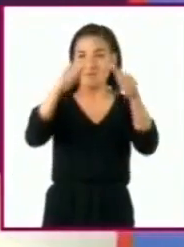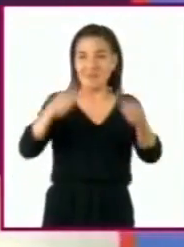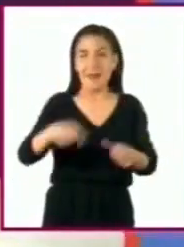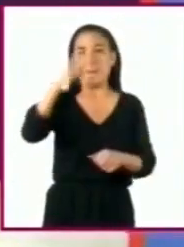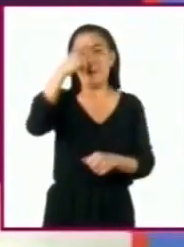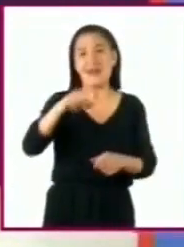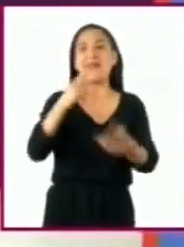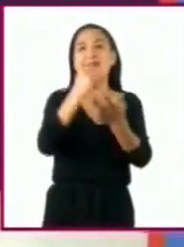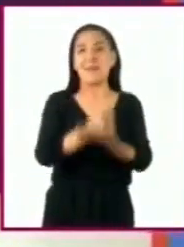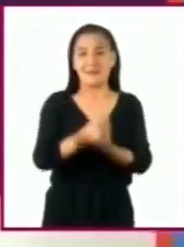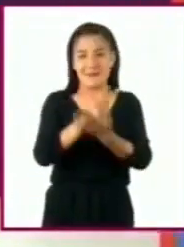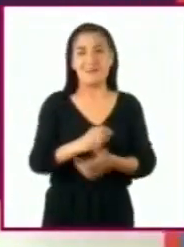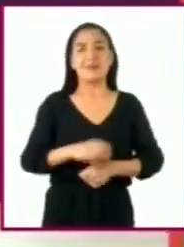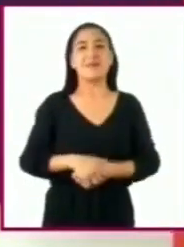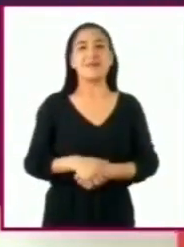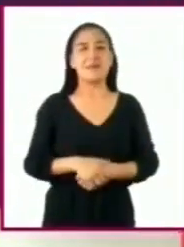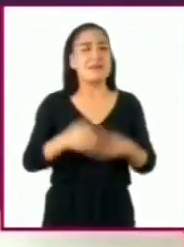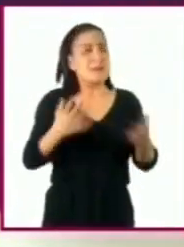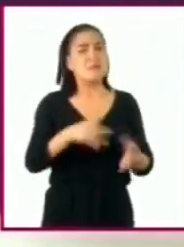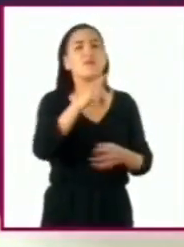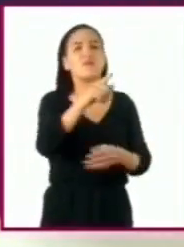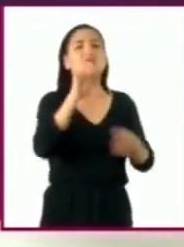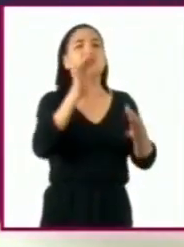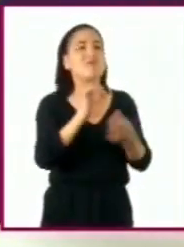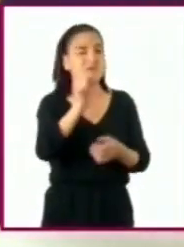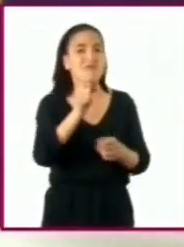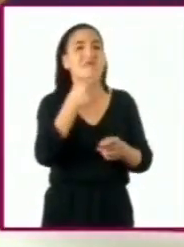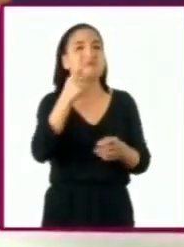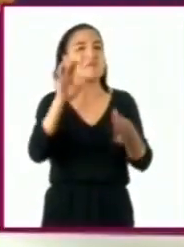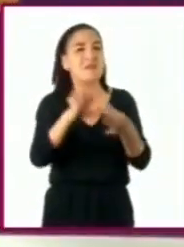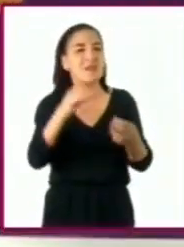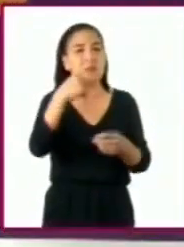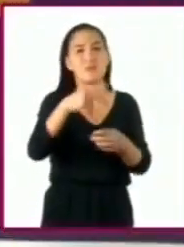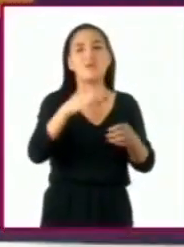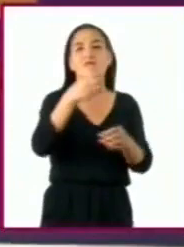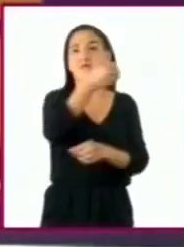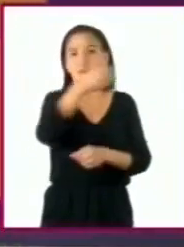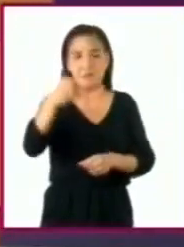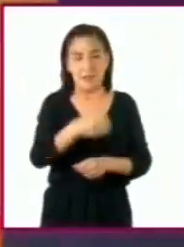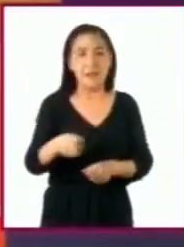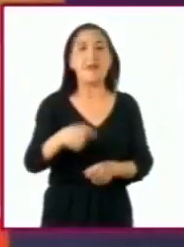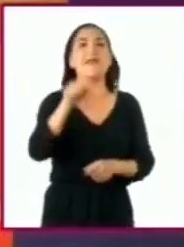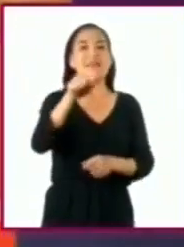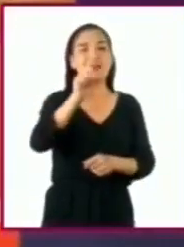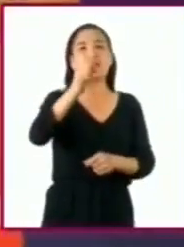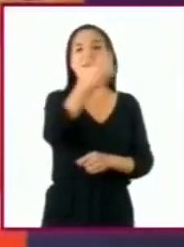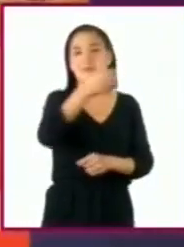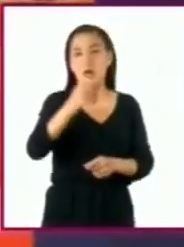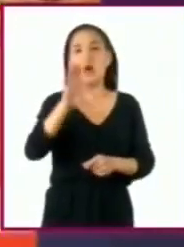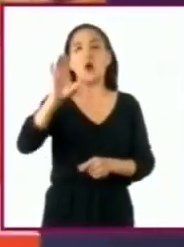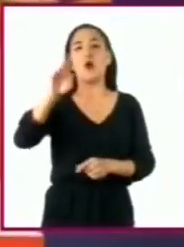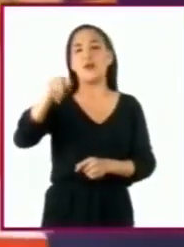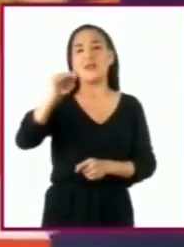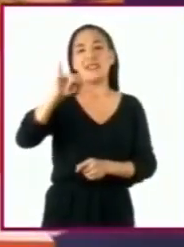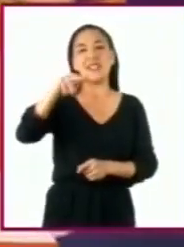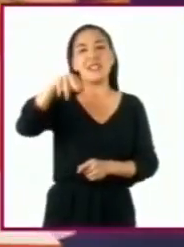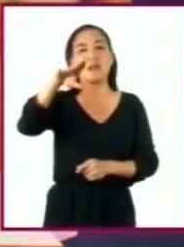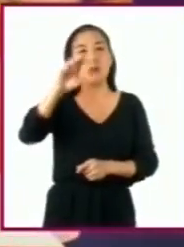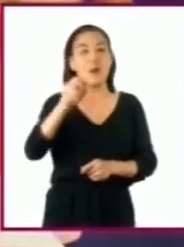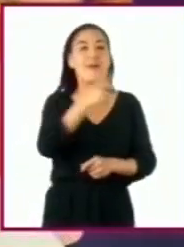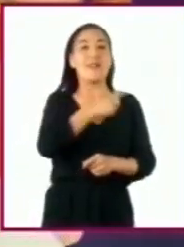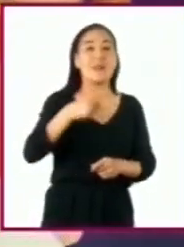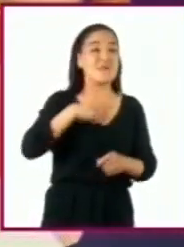terapia. ¿Y qué me dices sobre su organización? Es un texto continuo, por lo que hay que leer